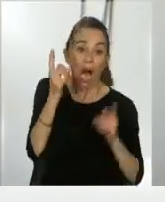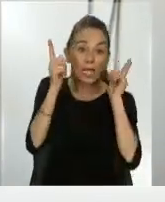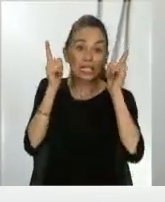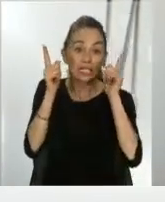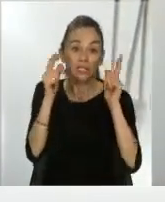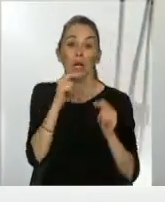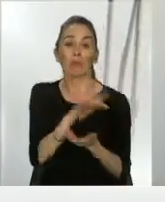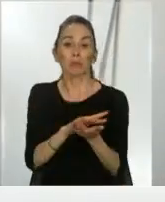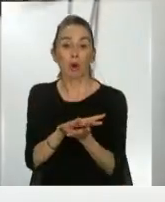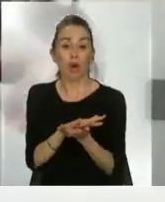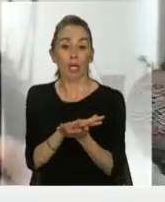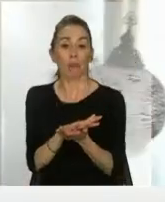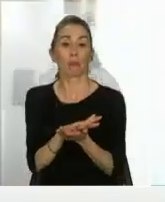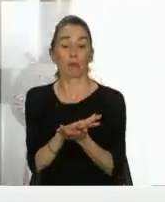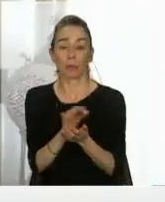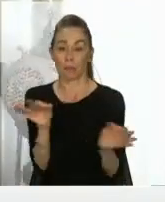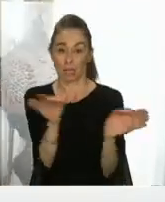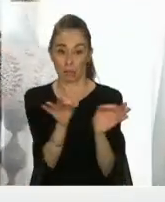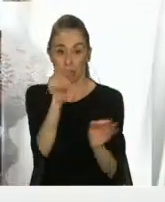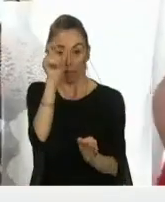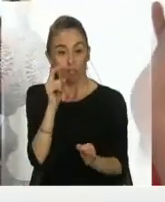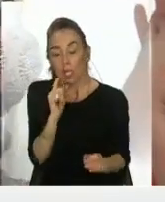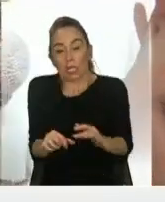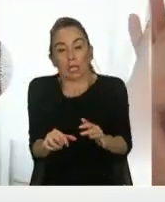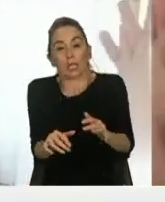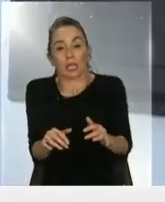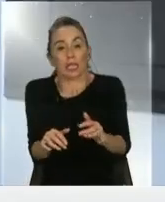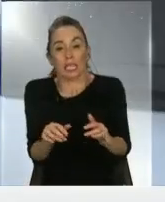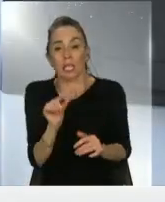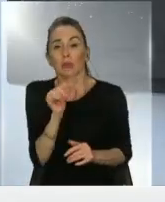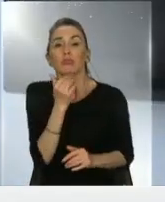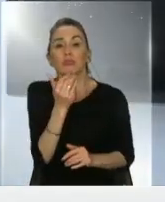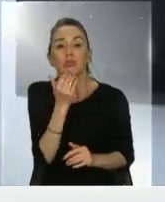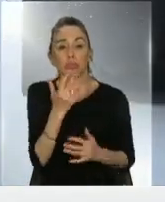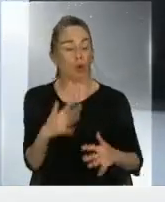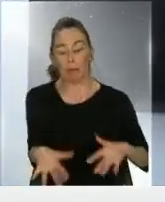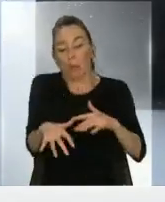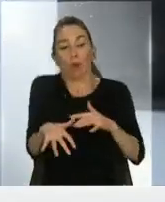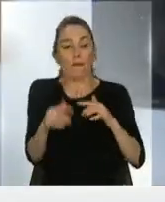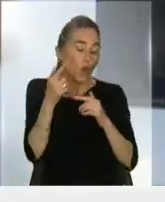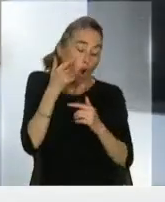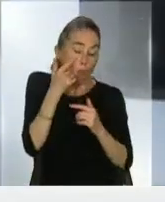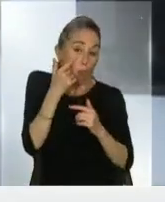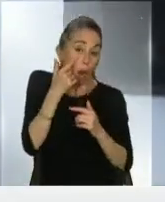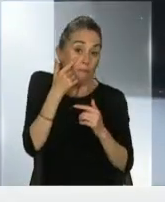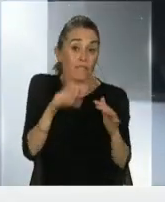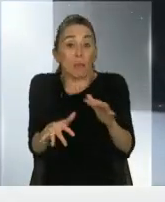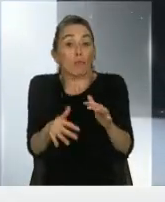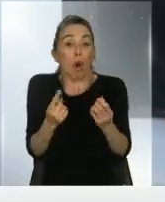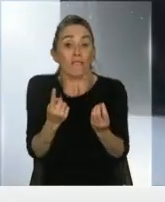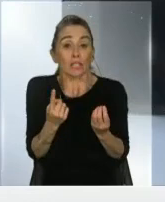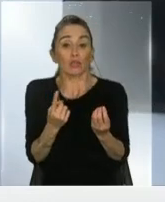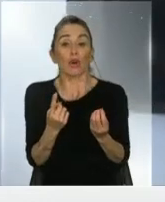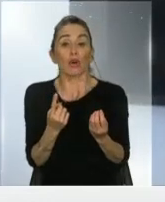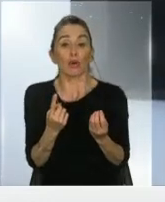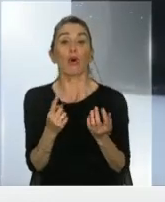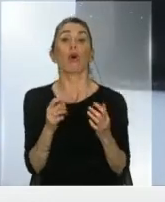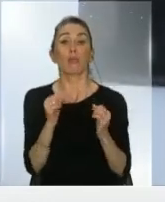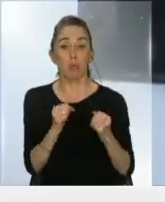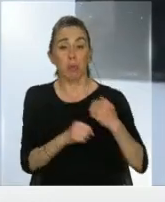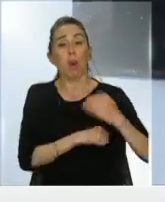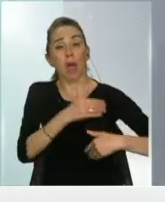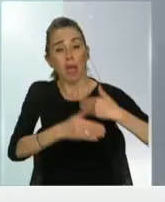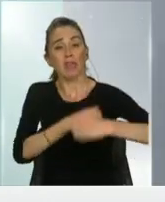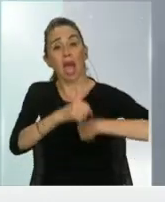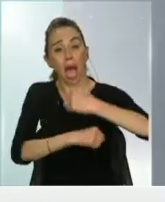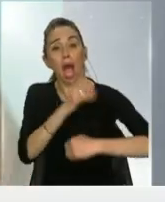Por ejemplo, una persona que tiene tics leves, motores, puede ser algo bastante llevable en el tiempo.